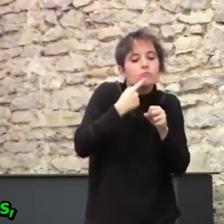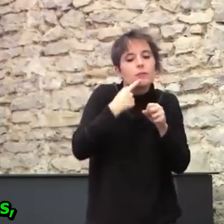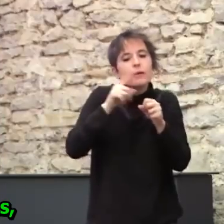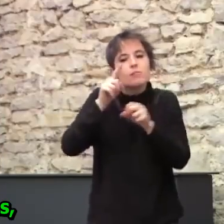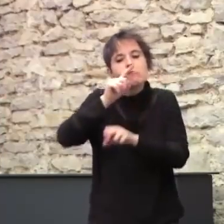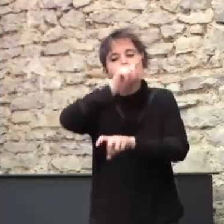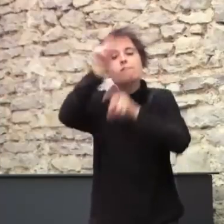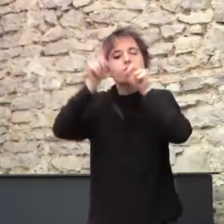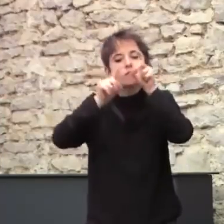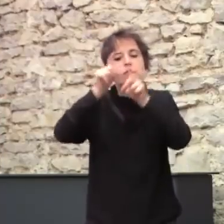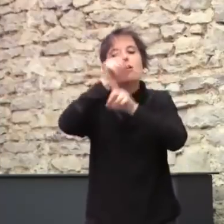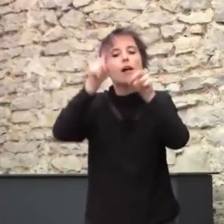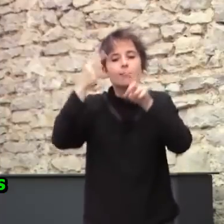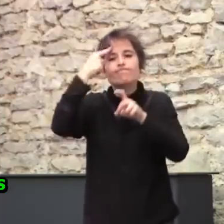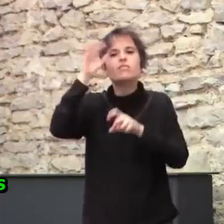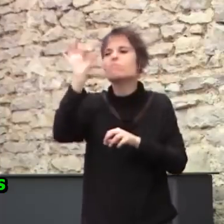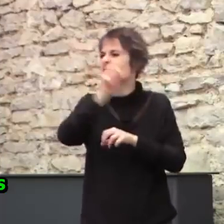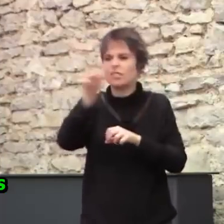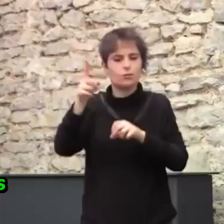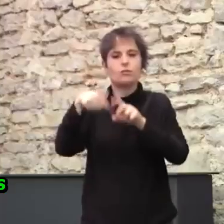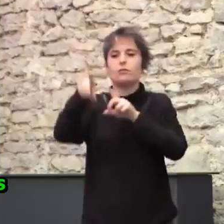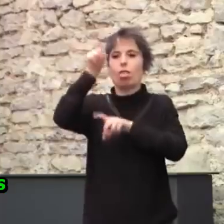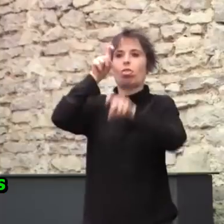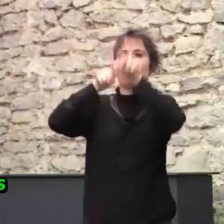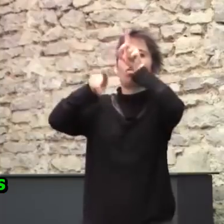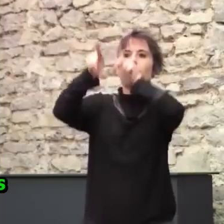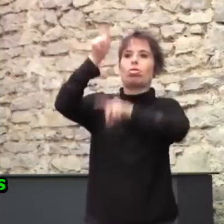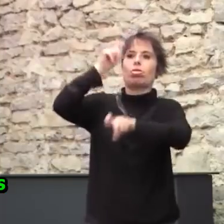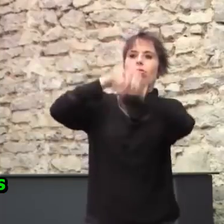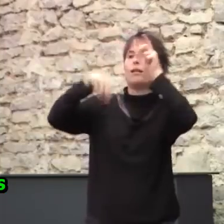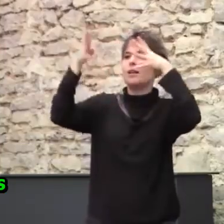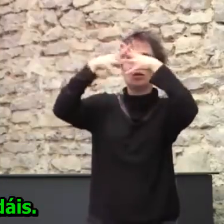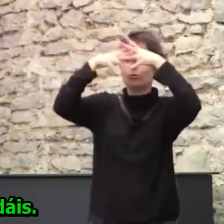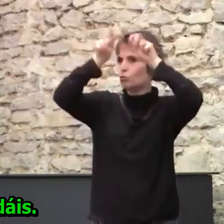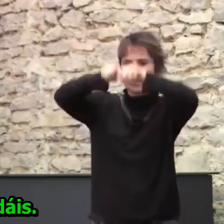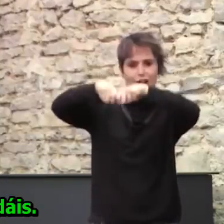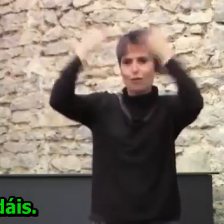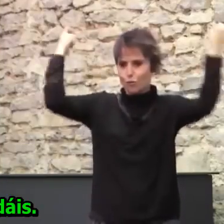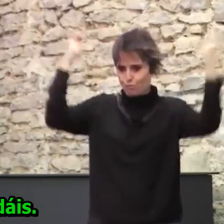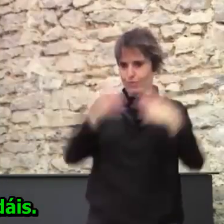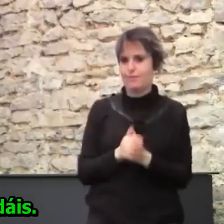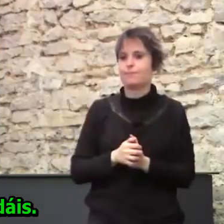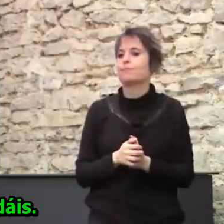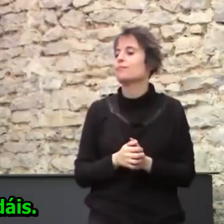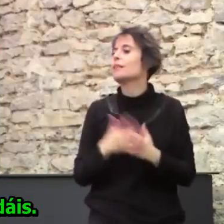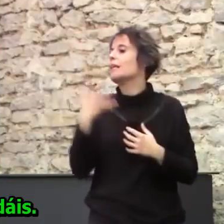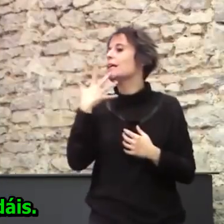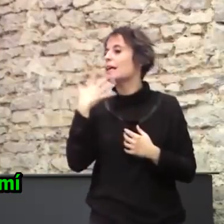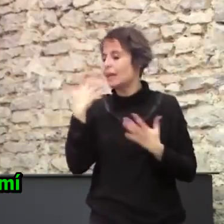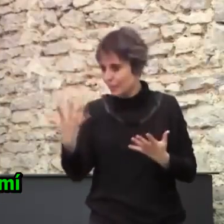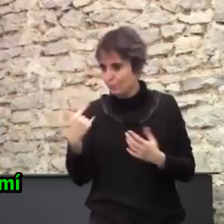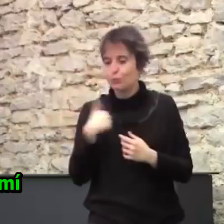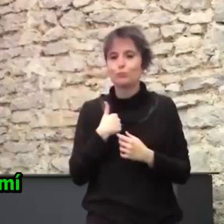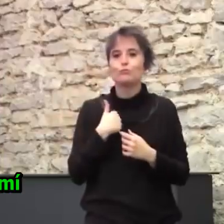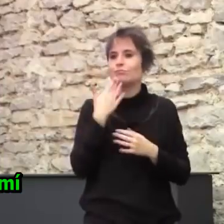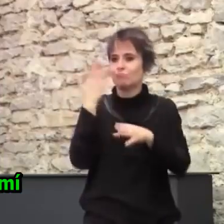cuestionándonos a nosotras mismas, desaprendiendo, ¿no?, y liberándonos de esas estructuras que nos hacen daño. Os pongo un ejemplo para que entendáis. Yo